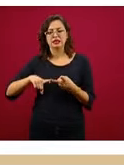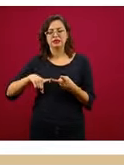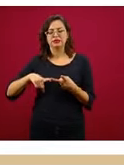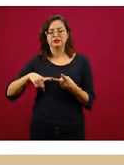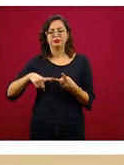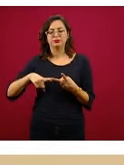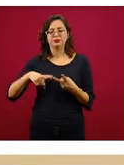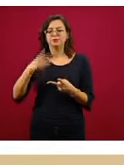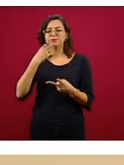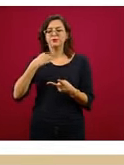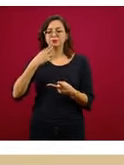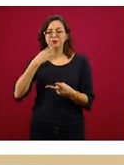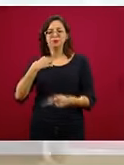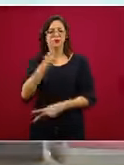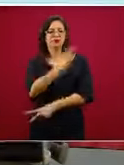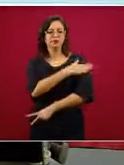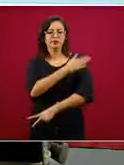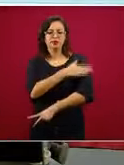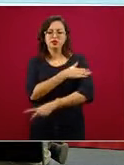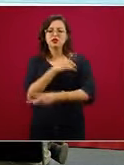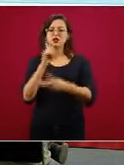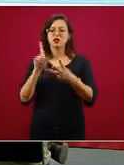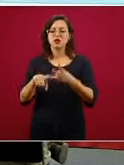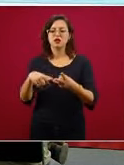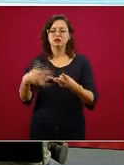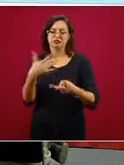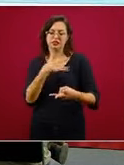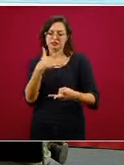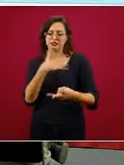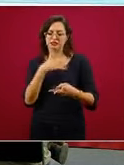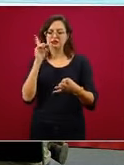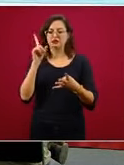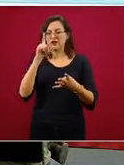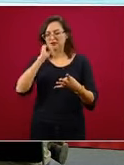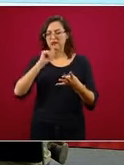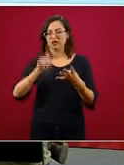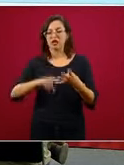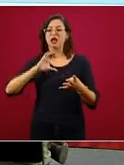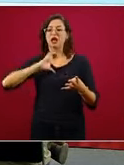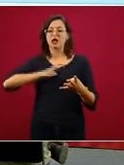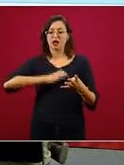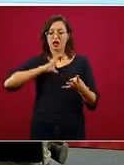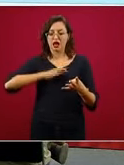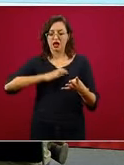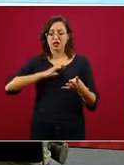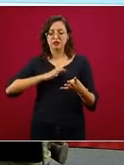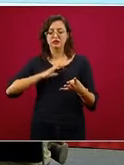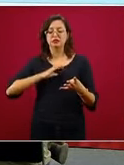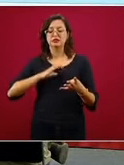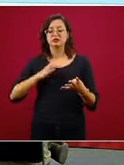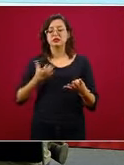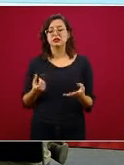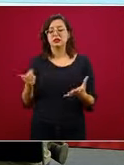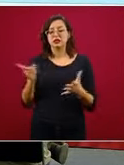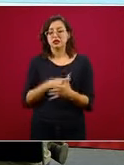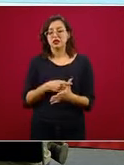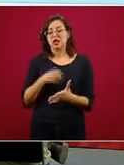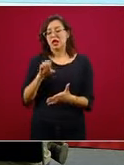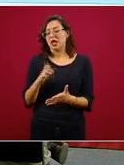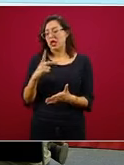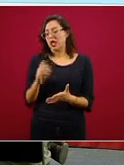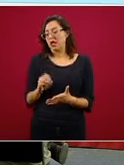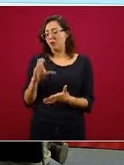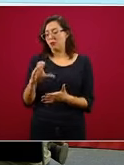personas con diabetes, con hipertensión, con cardiopatía, con cáncer o en tratamiento por cáncer, con enfermedad pulmonar